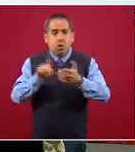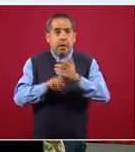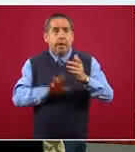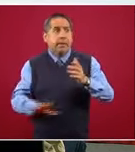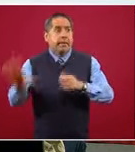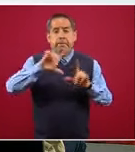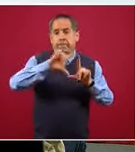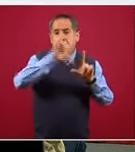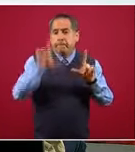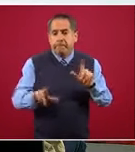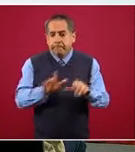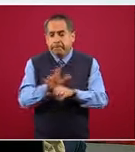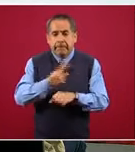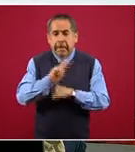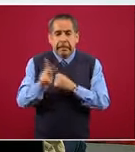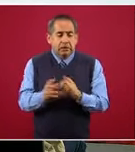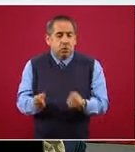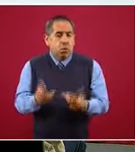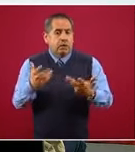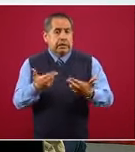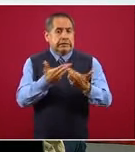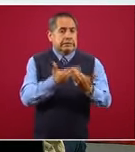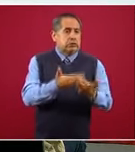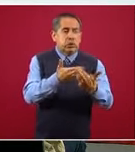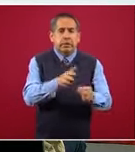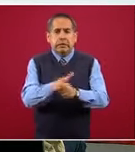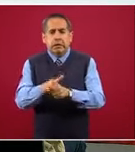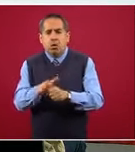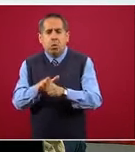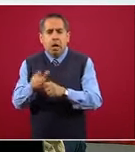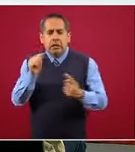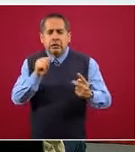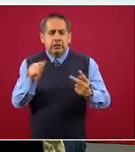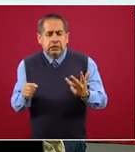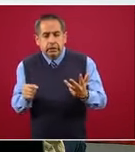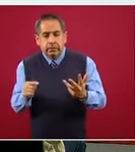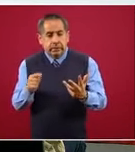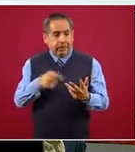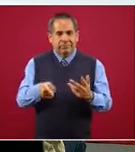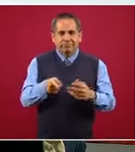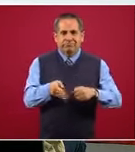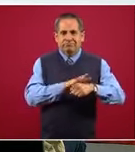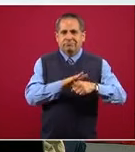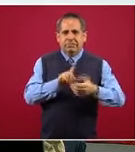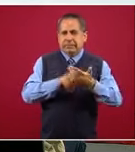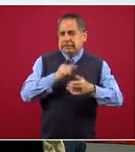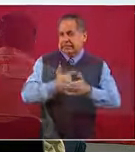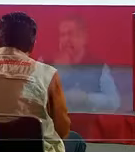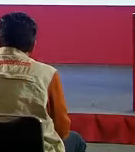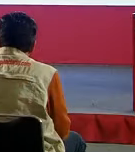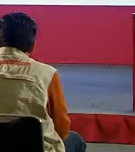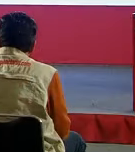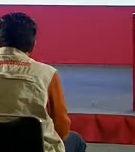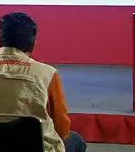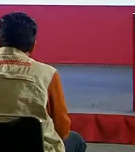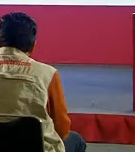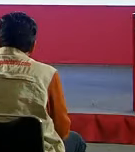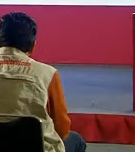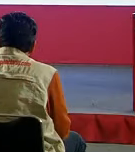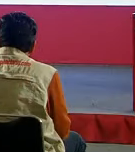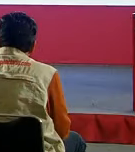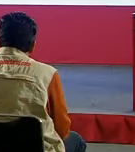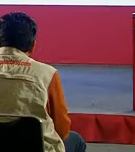país disponible en camas, sobre todo de cuidados intensivos y en camas para infecciones respiratorias agudas, y qué demanda